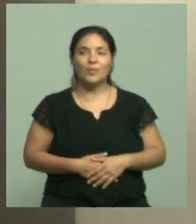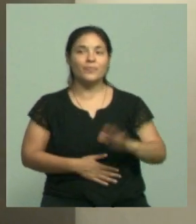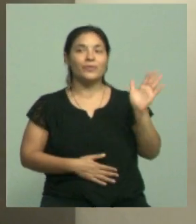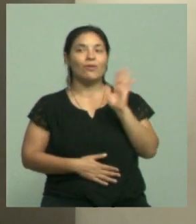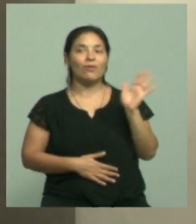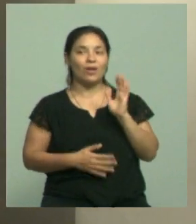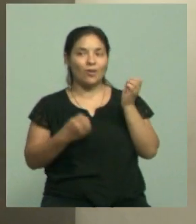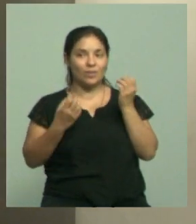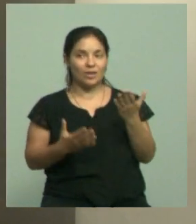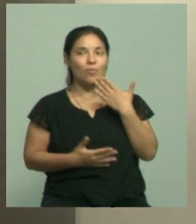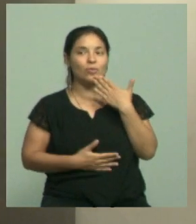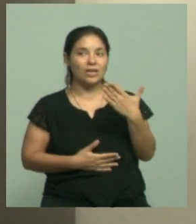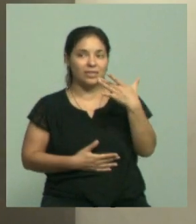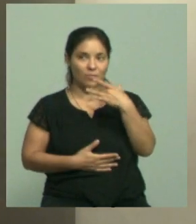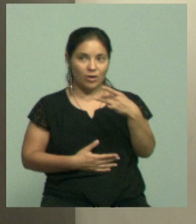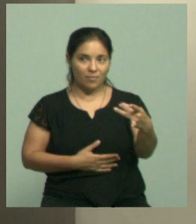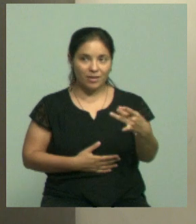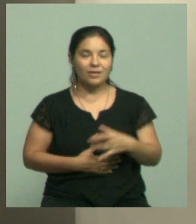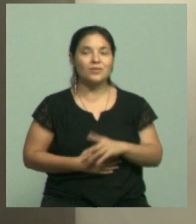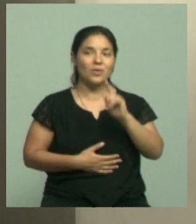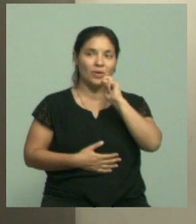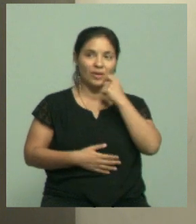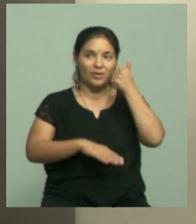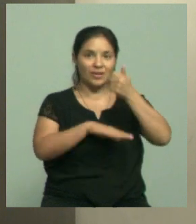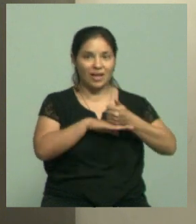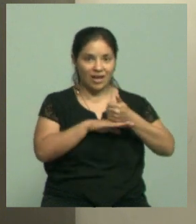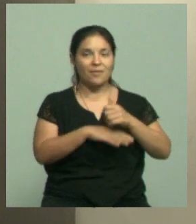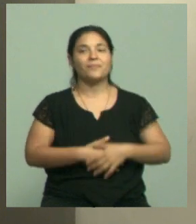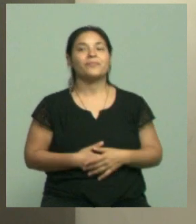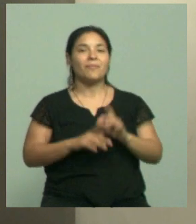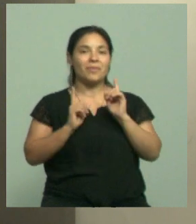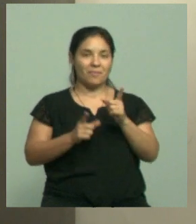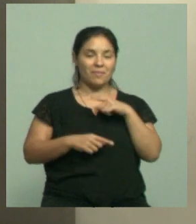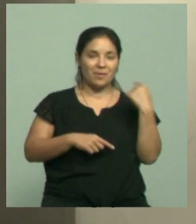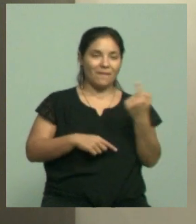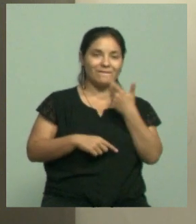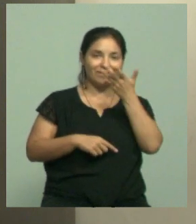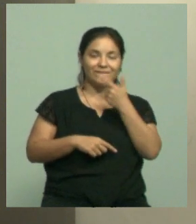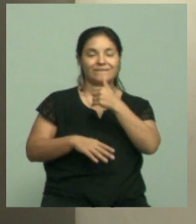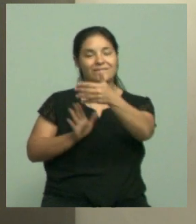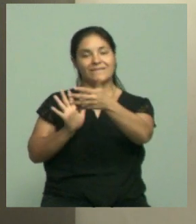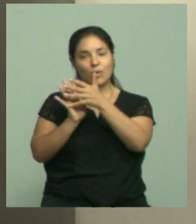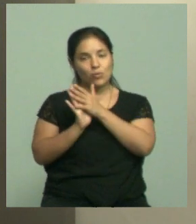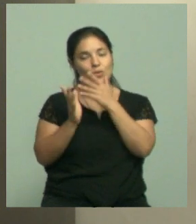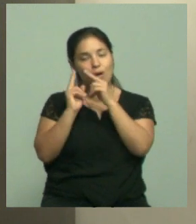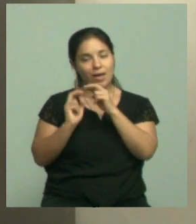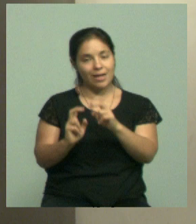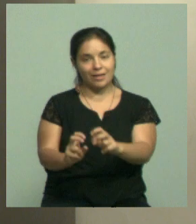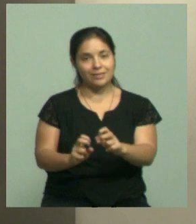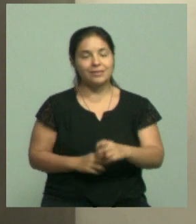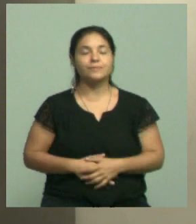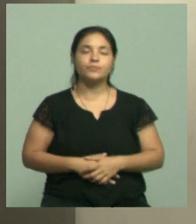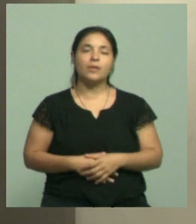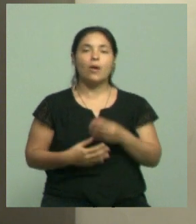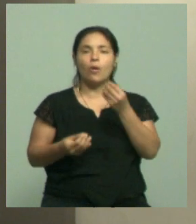muchas gracias por la invitación. La invitación, siempre un placer estar con vos. Y para nosotros es un placer tenerte ahí en el análisis. Bueno, ¿cómo ves